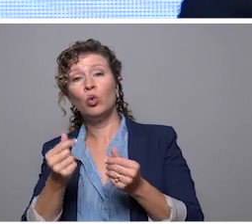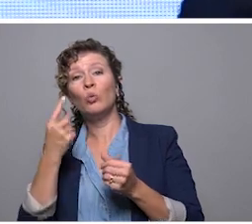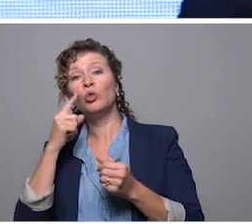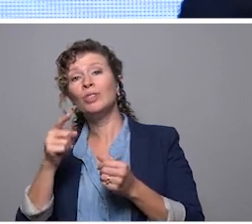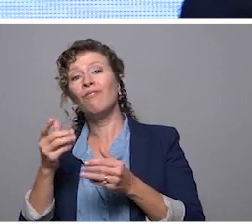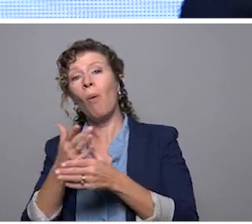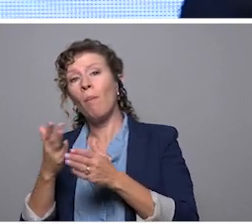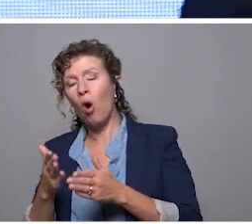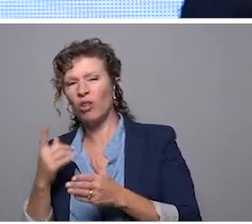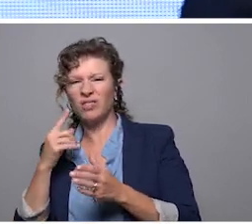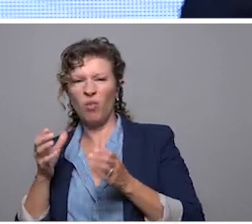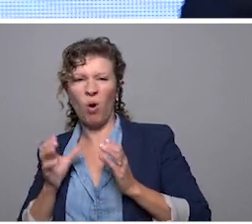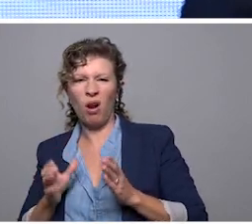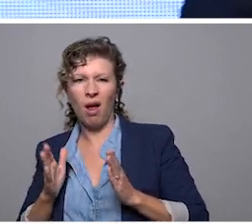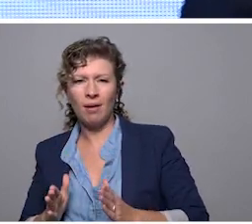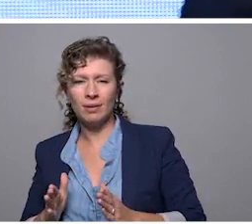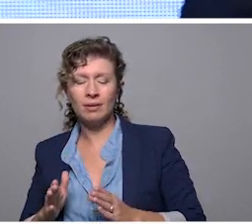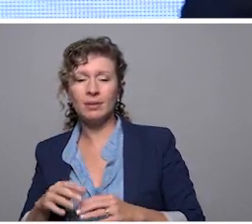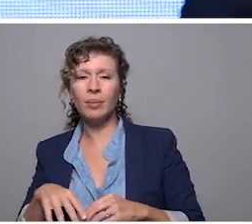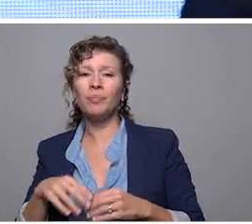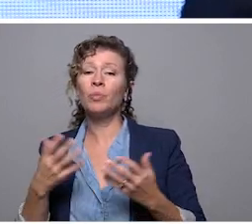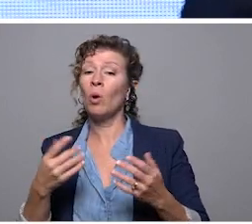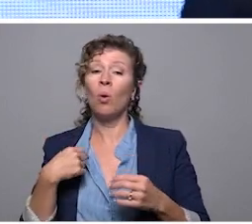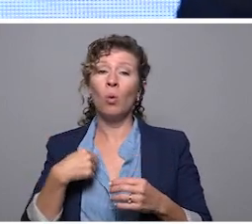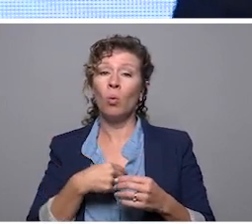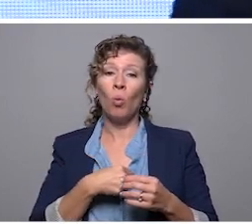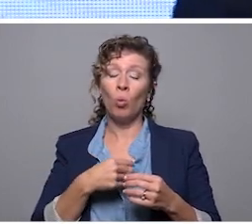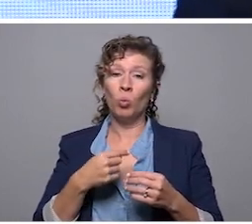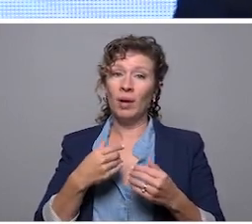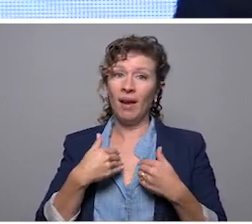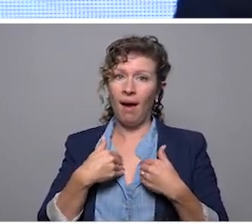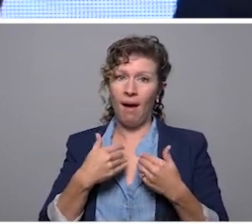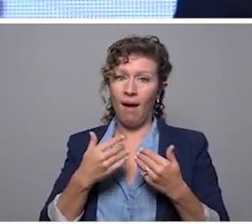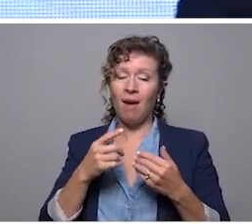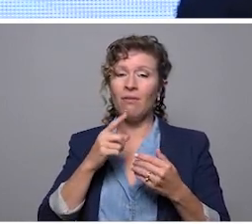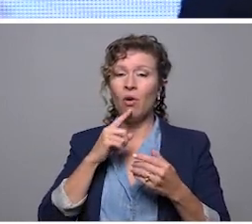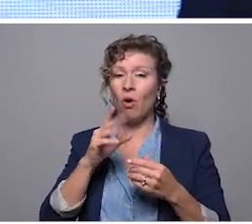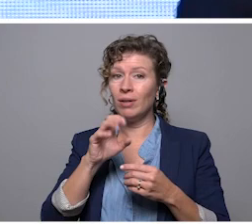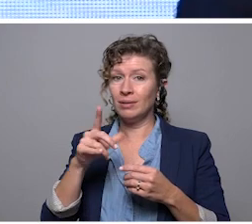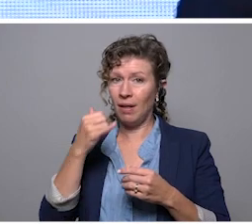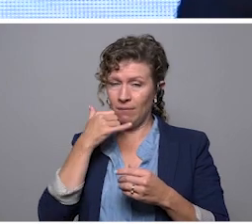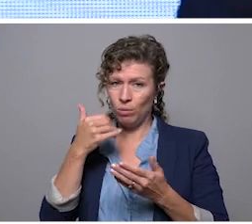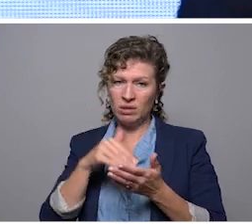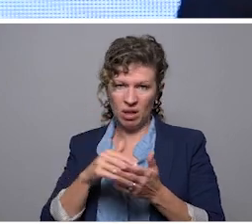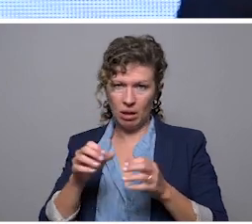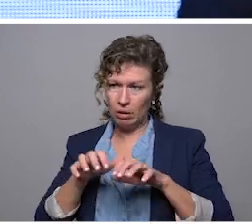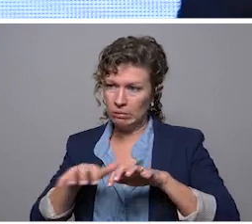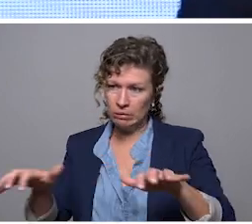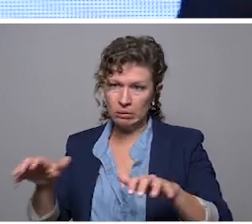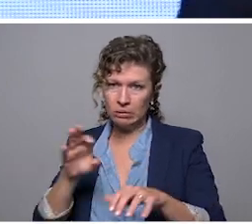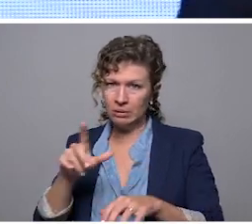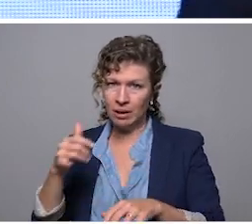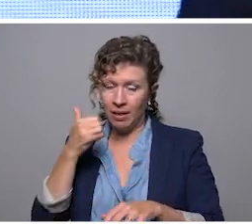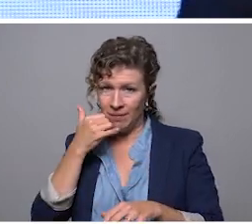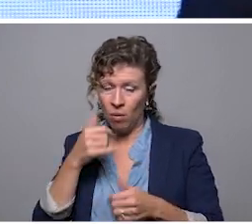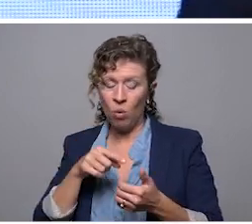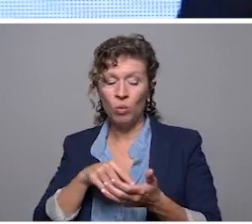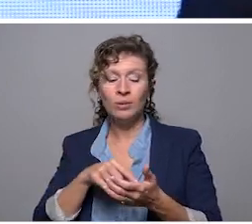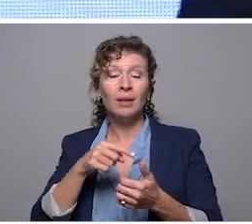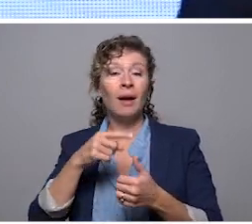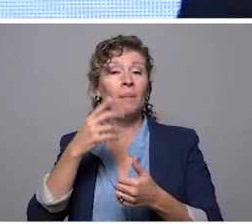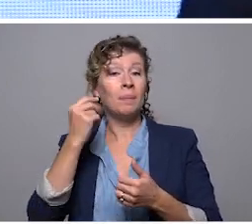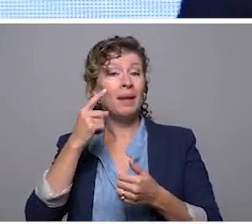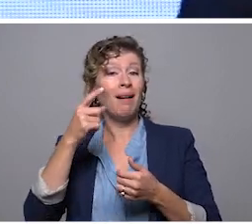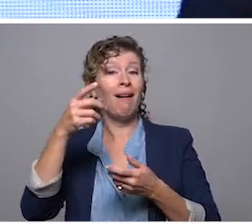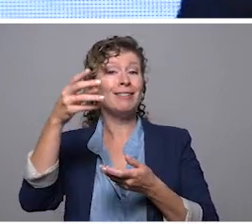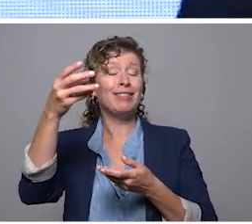y lo que hay masivamente Pues sí son los ulares porque las remesas de México las que vienen